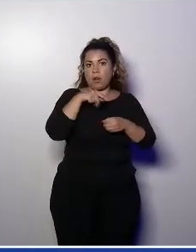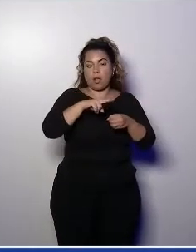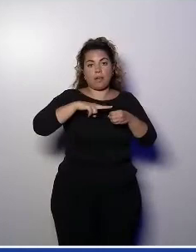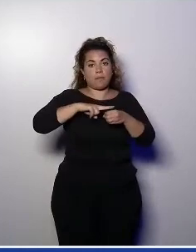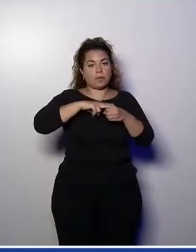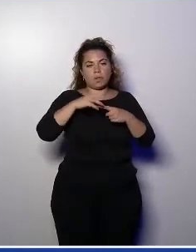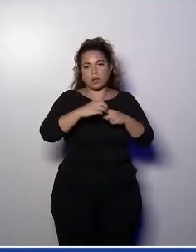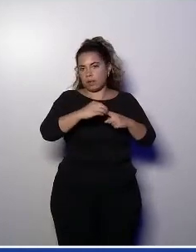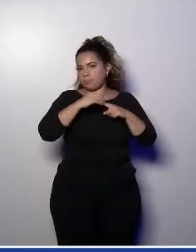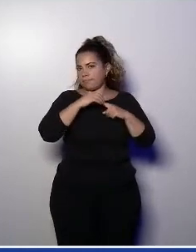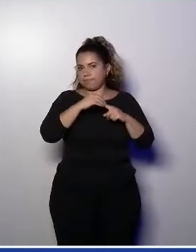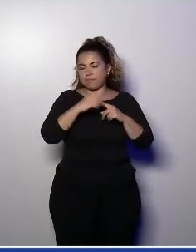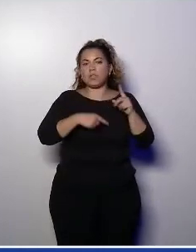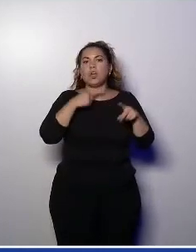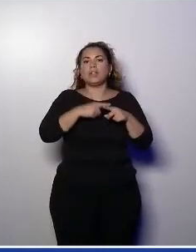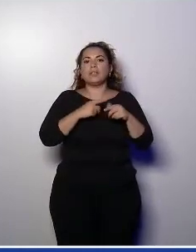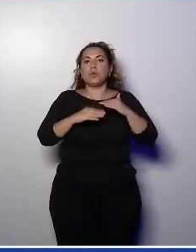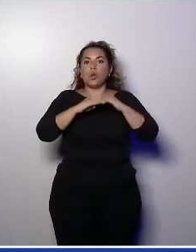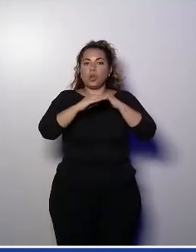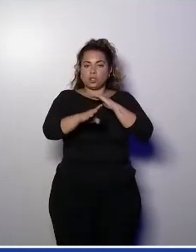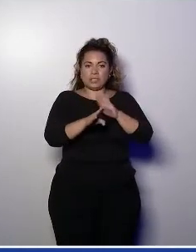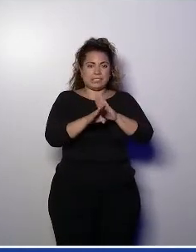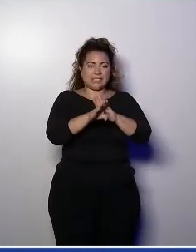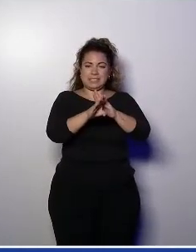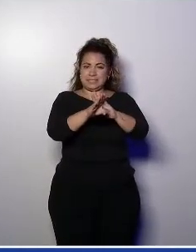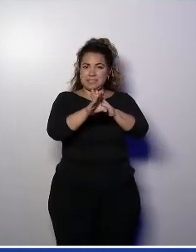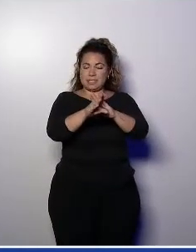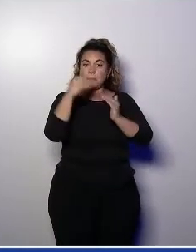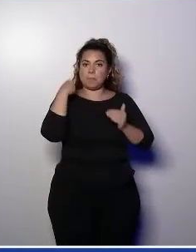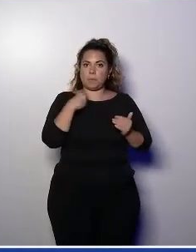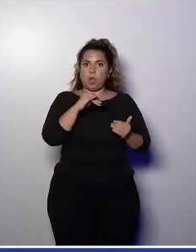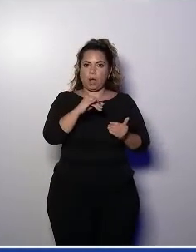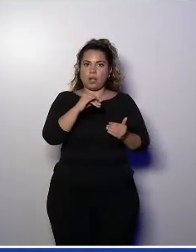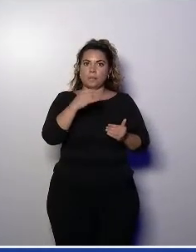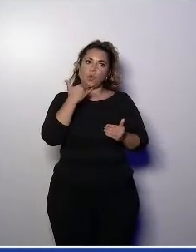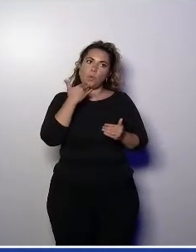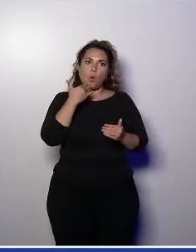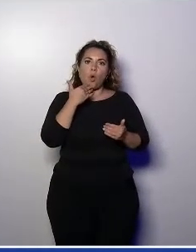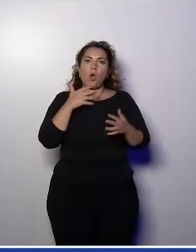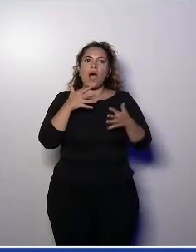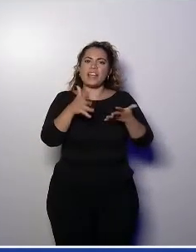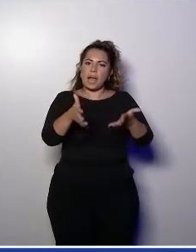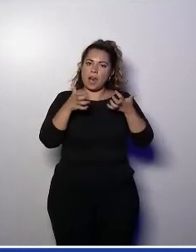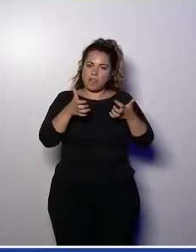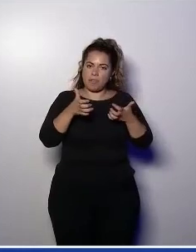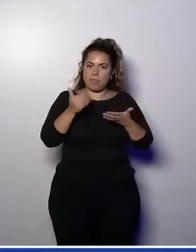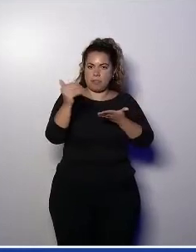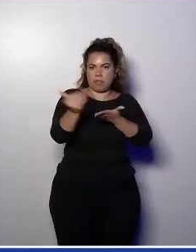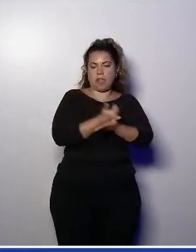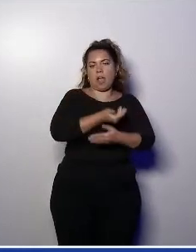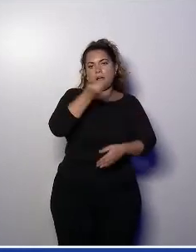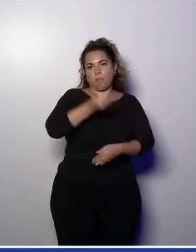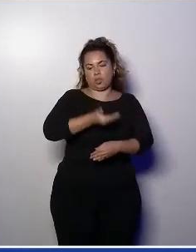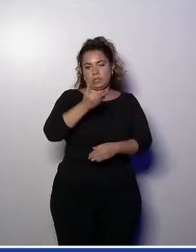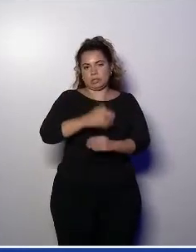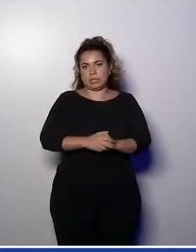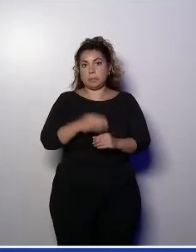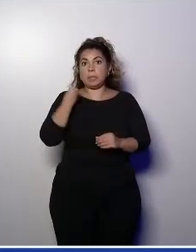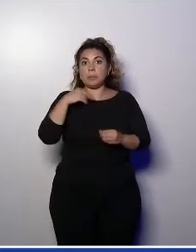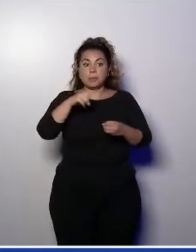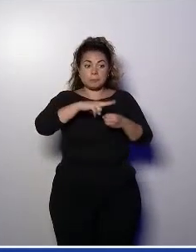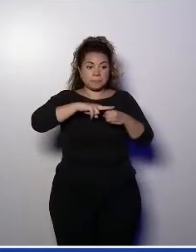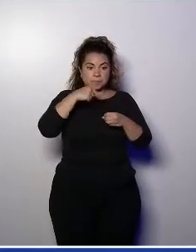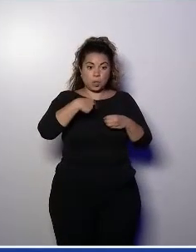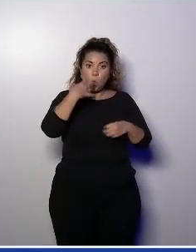poder seguir sosteniendo lo que tenemos hoy como una ganancia muy importante. Somos la única